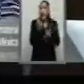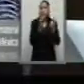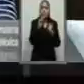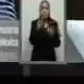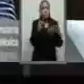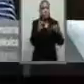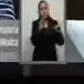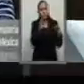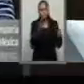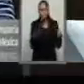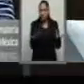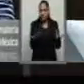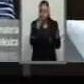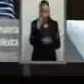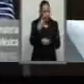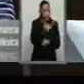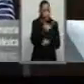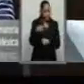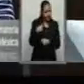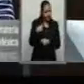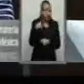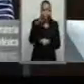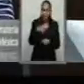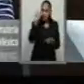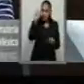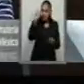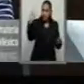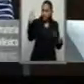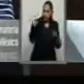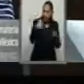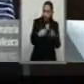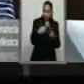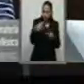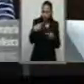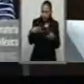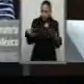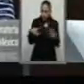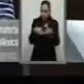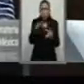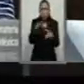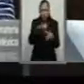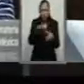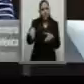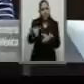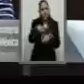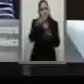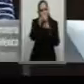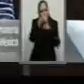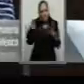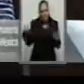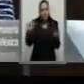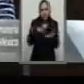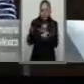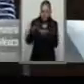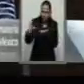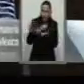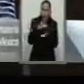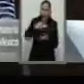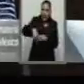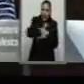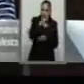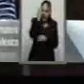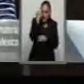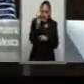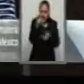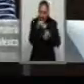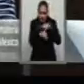deuda con los miles de ciudadanos que con su capacidad de autoorganización, solidaridad, inventiva y resistencia